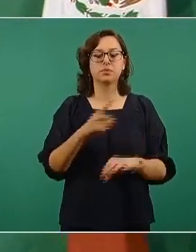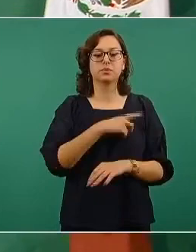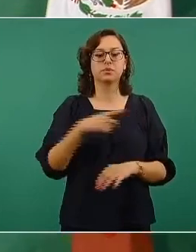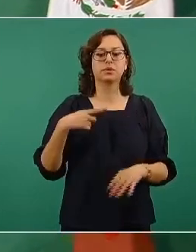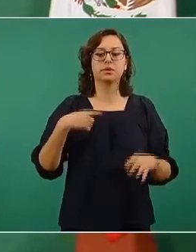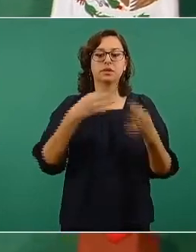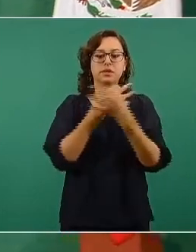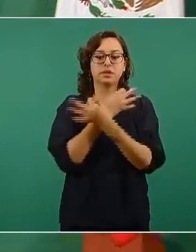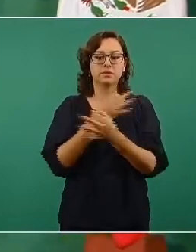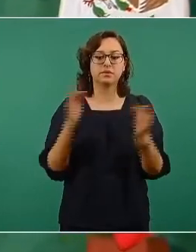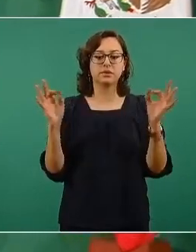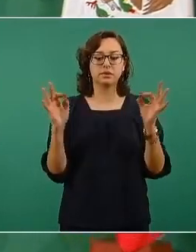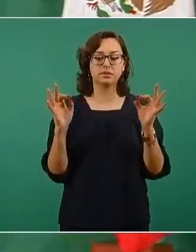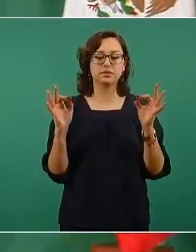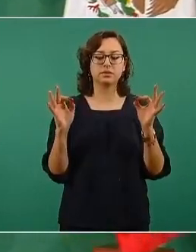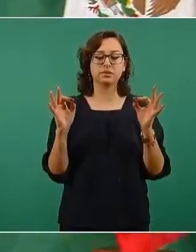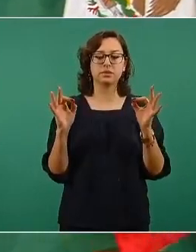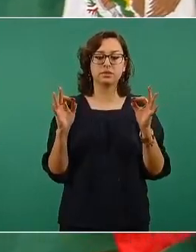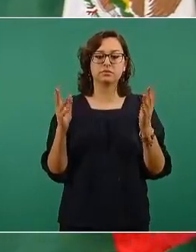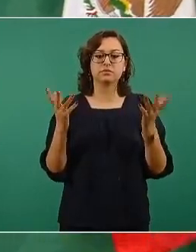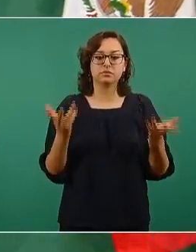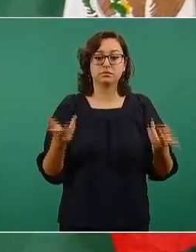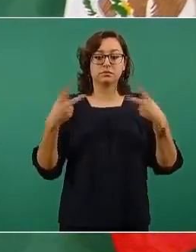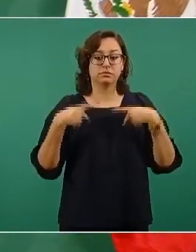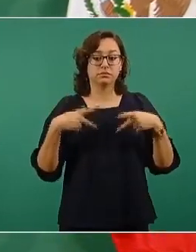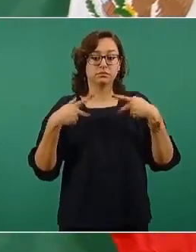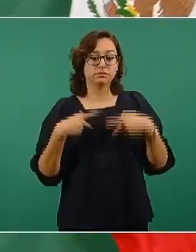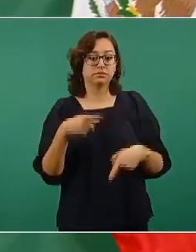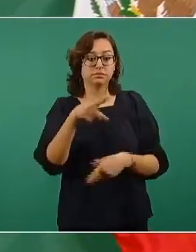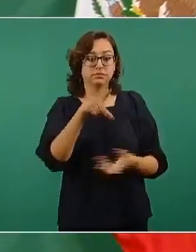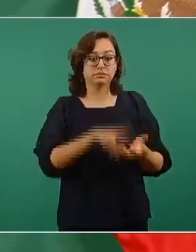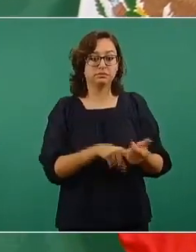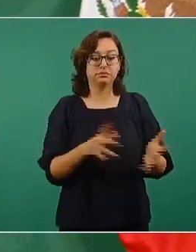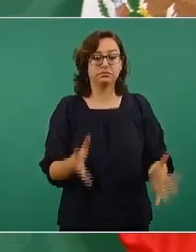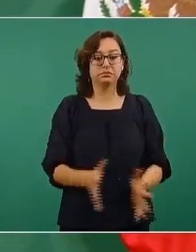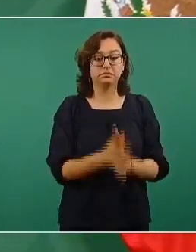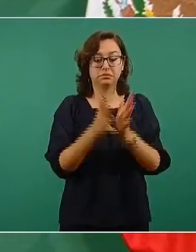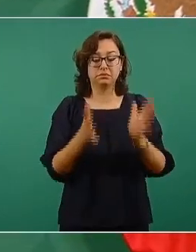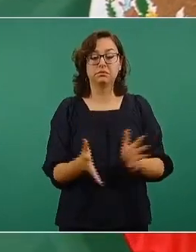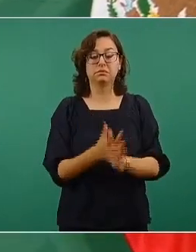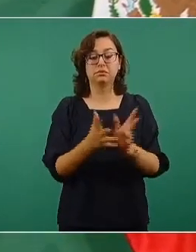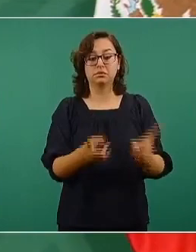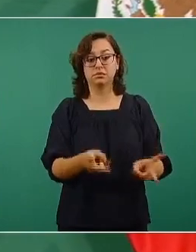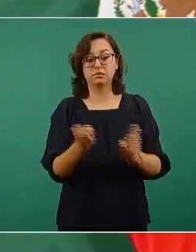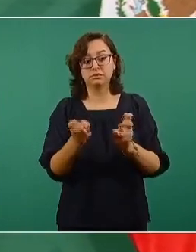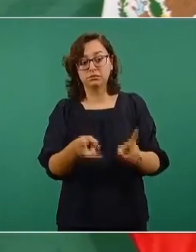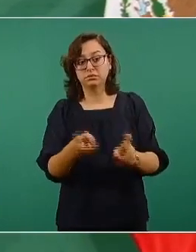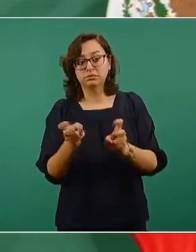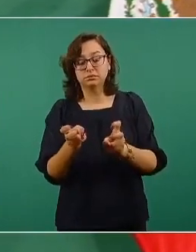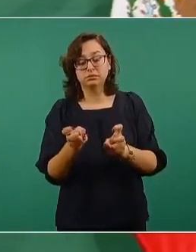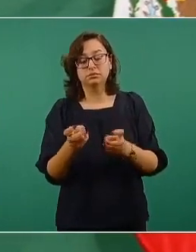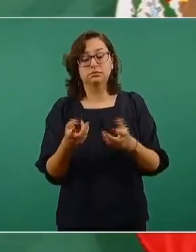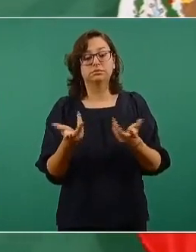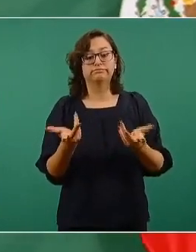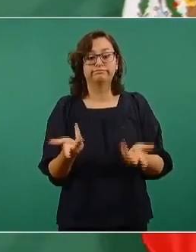sepa, incluso los que participan, porque puede ser que